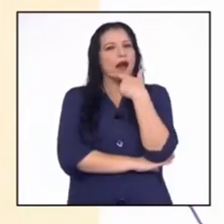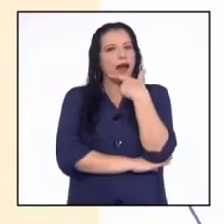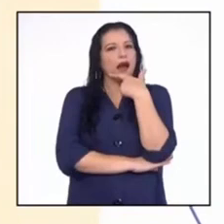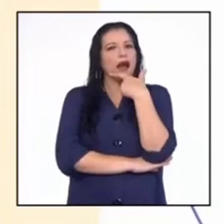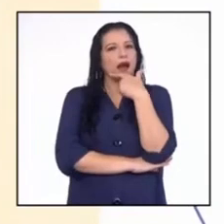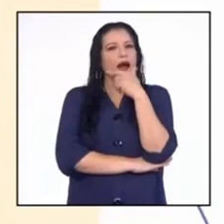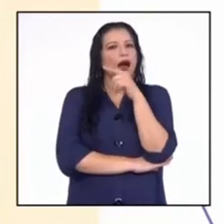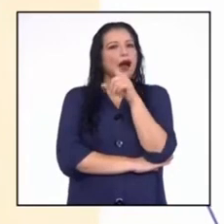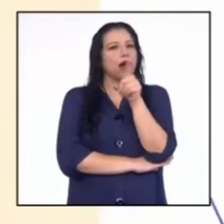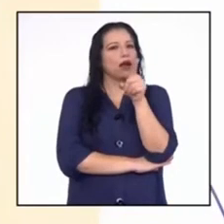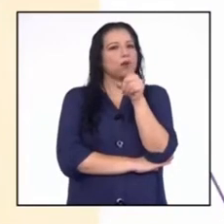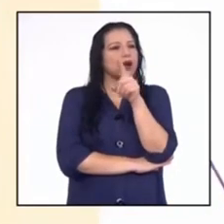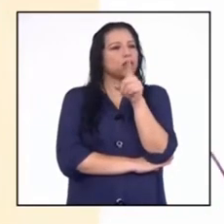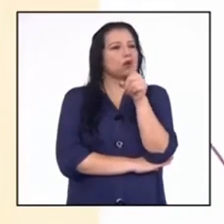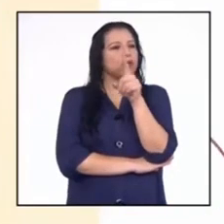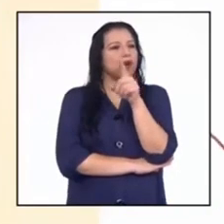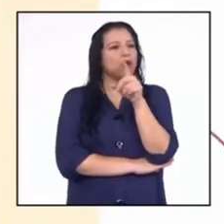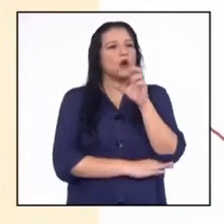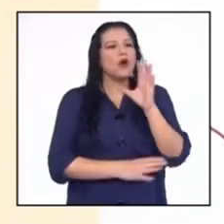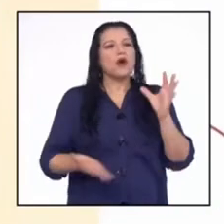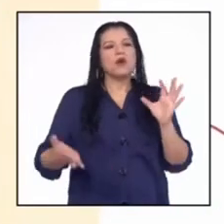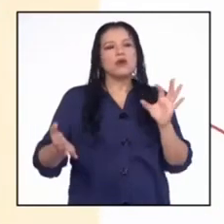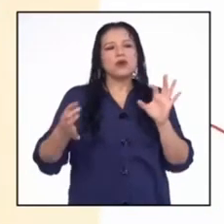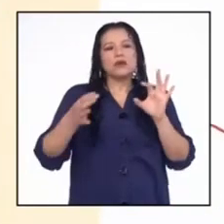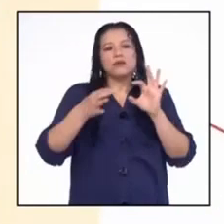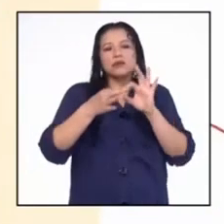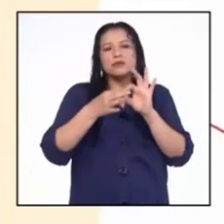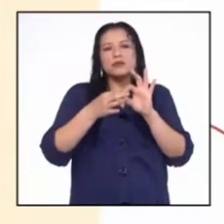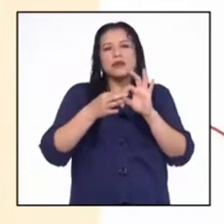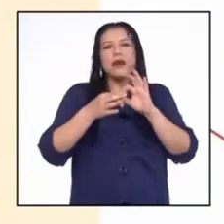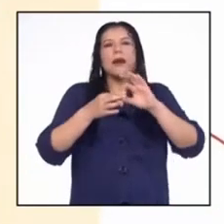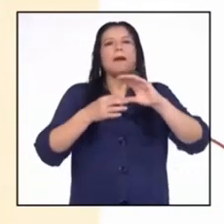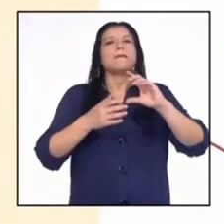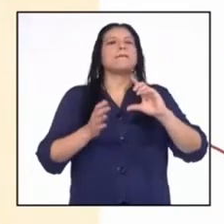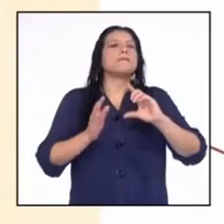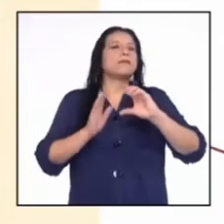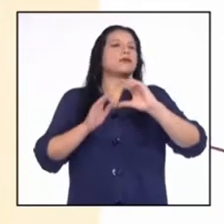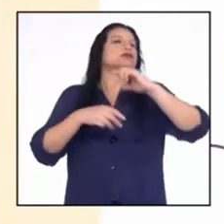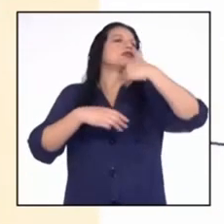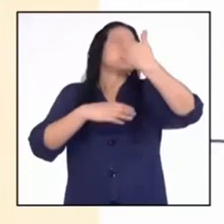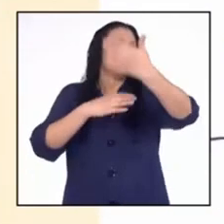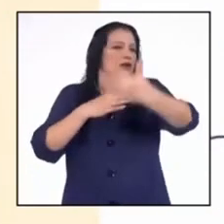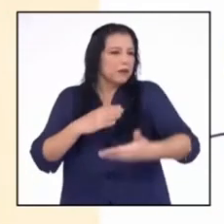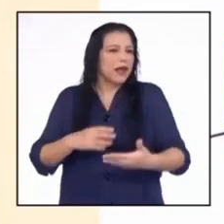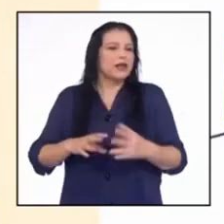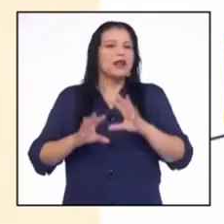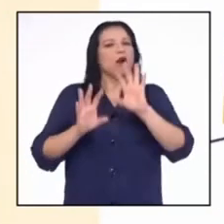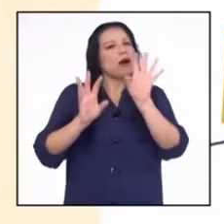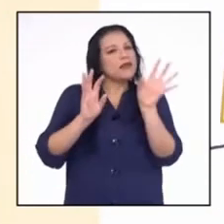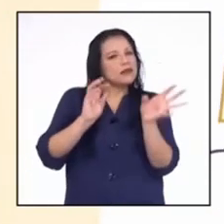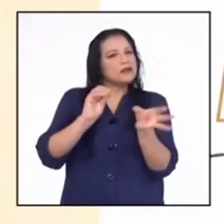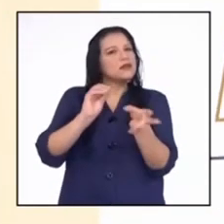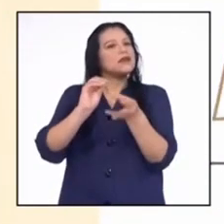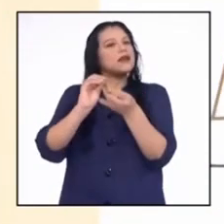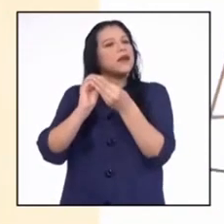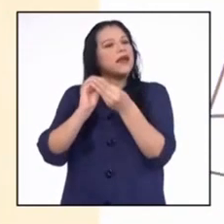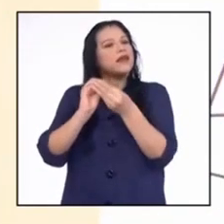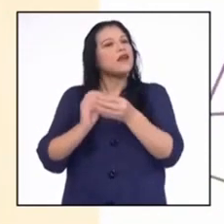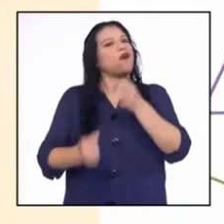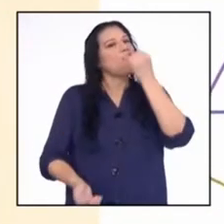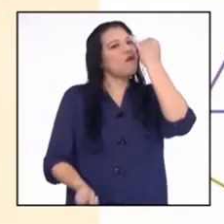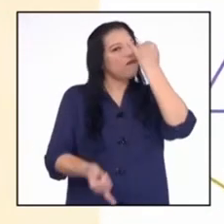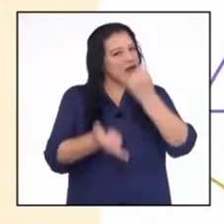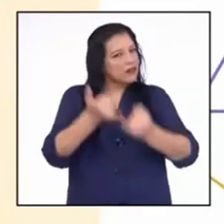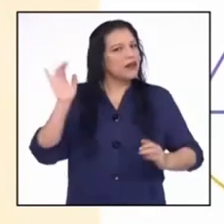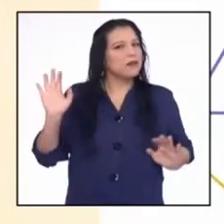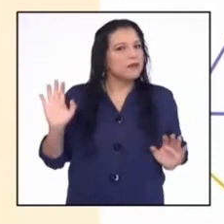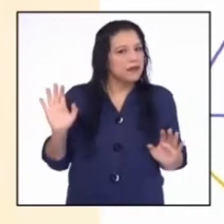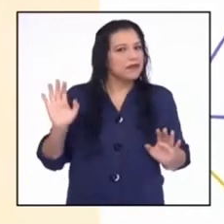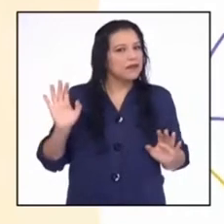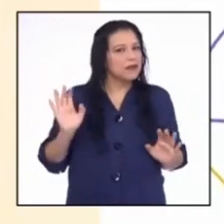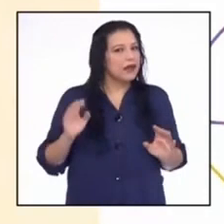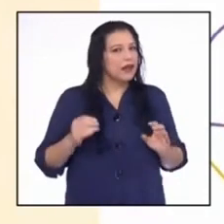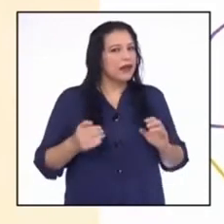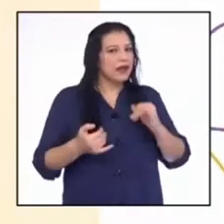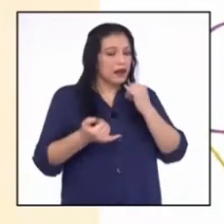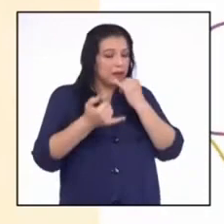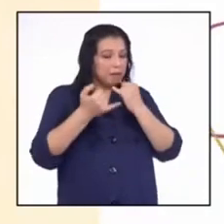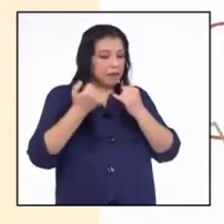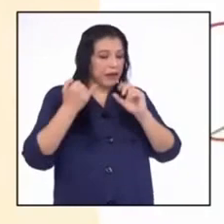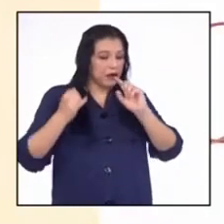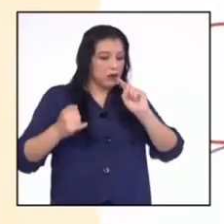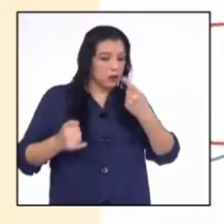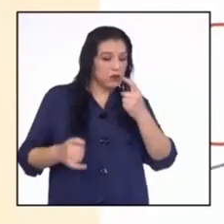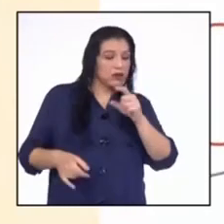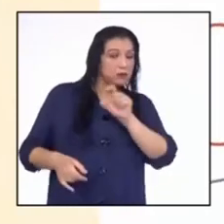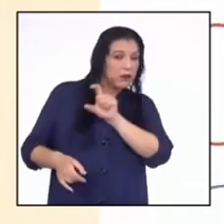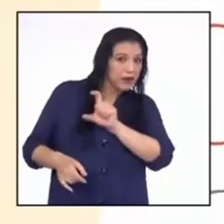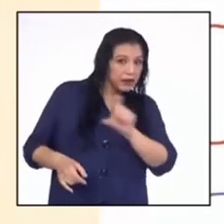Podría ser como un conector como posteriormente o adicionalmente o finalmente en el párrafo penúltimo, ¿verdad? Donde